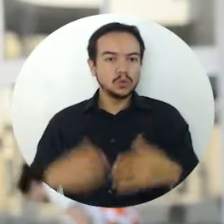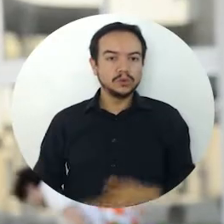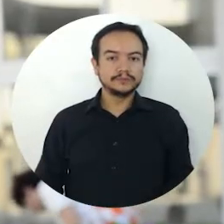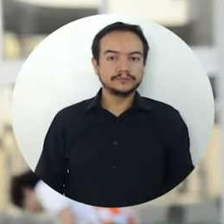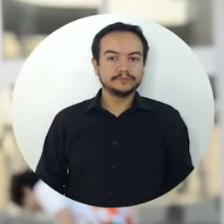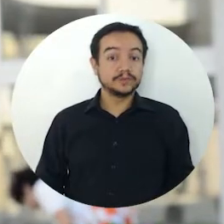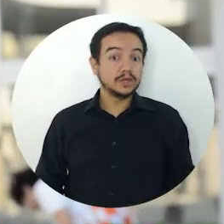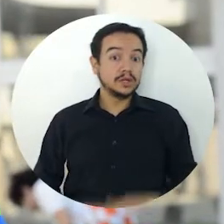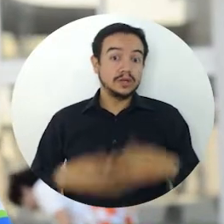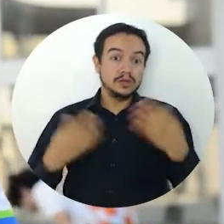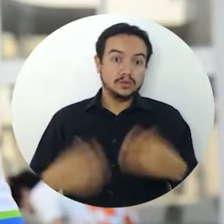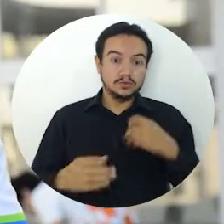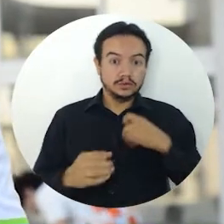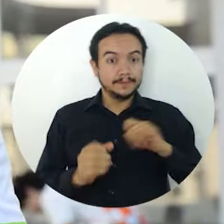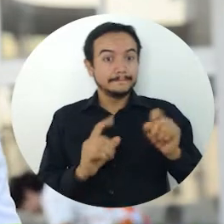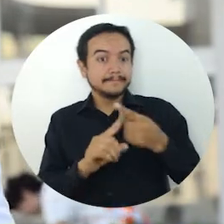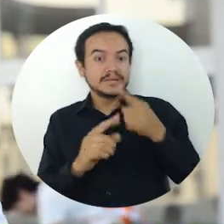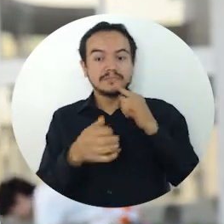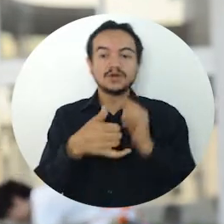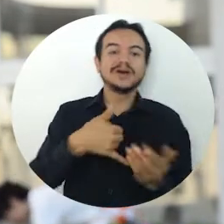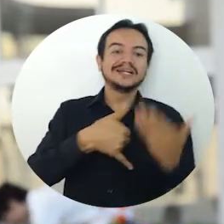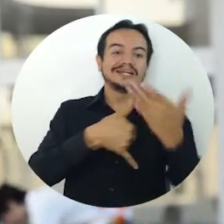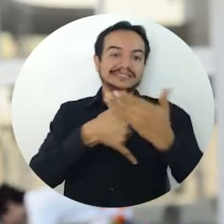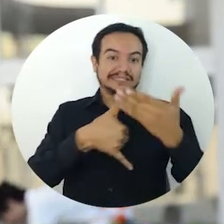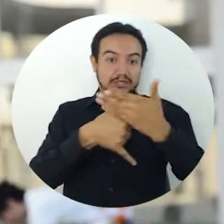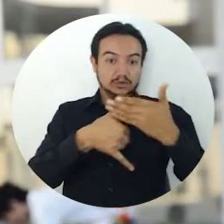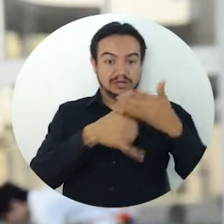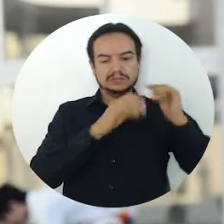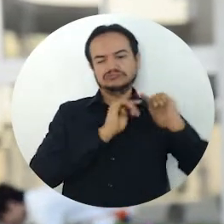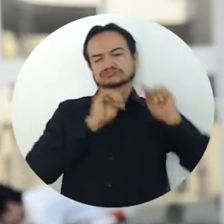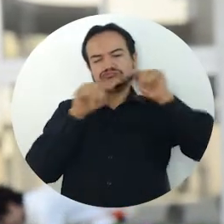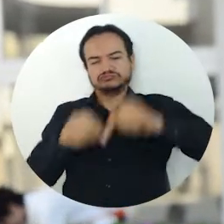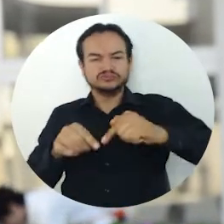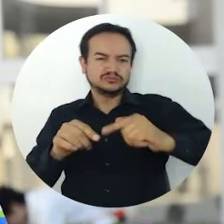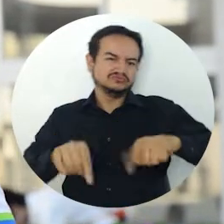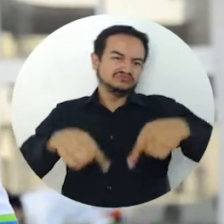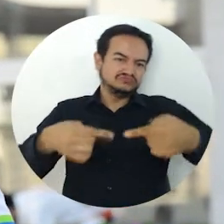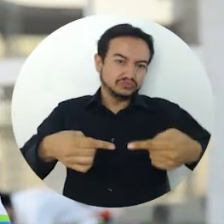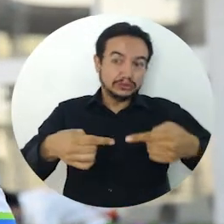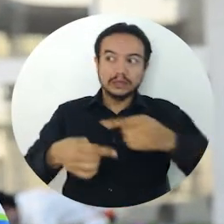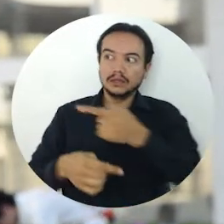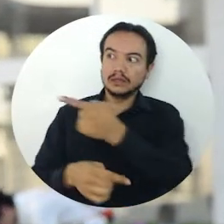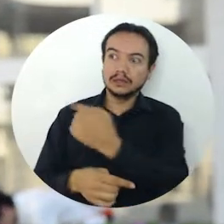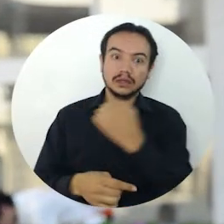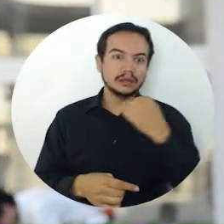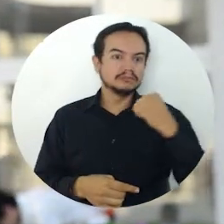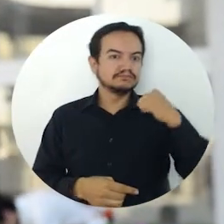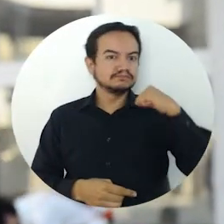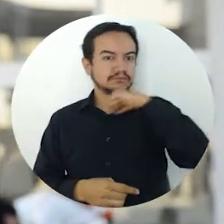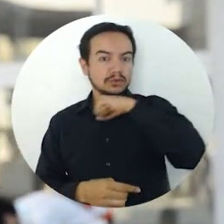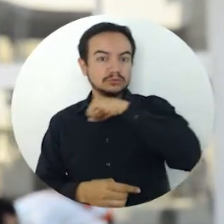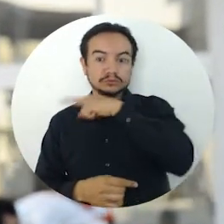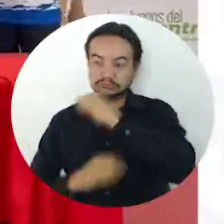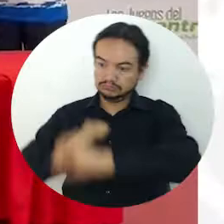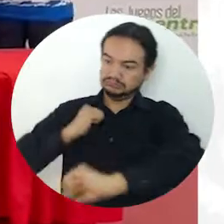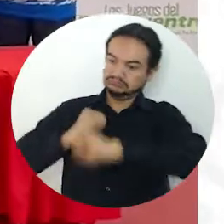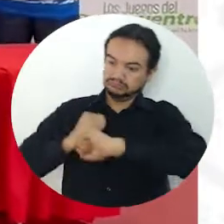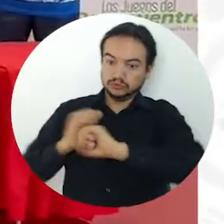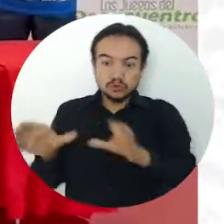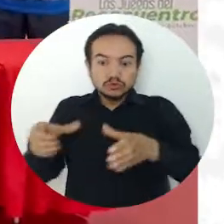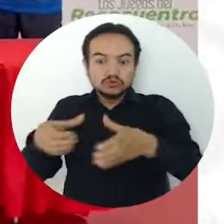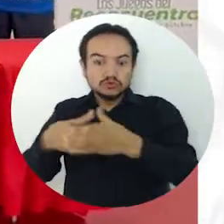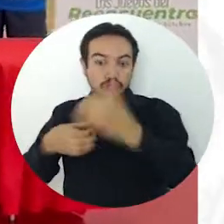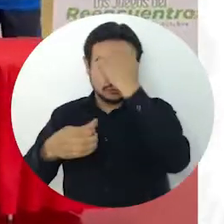yendo al regional y eso motivó al profe Pablo a seguir apoyándonos, a los profesores, fue